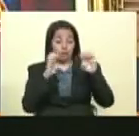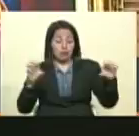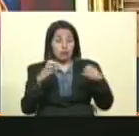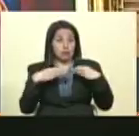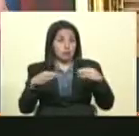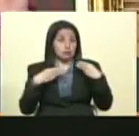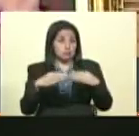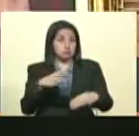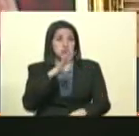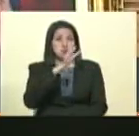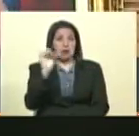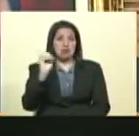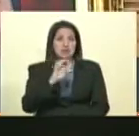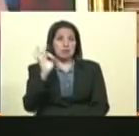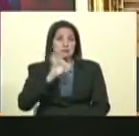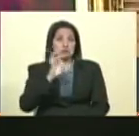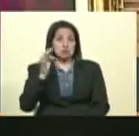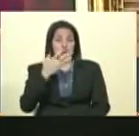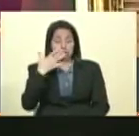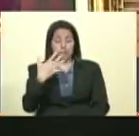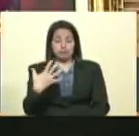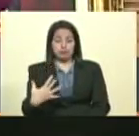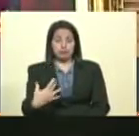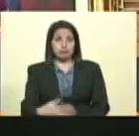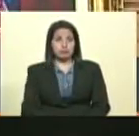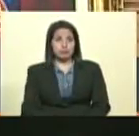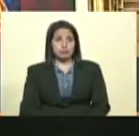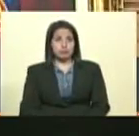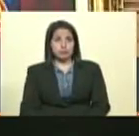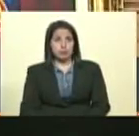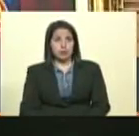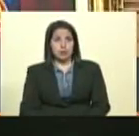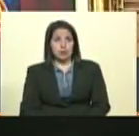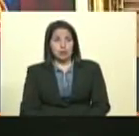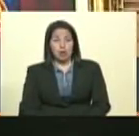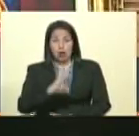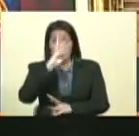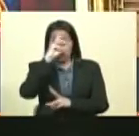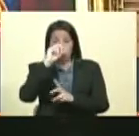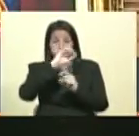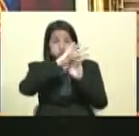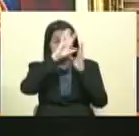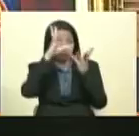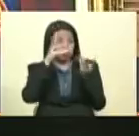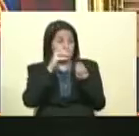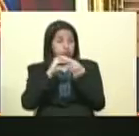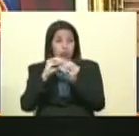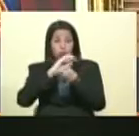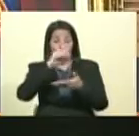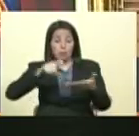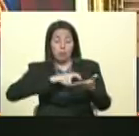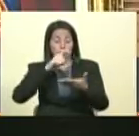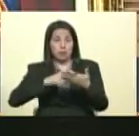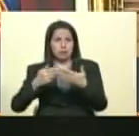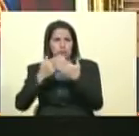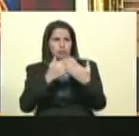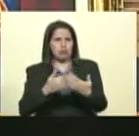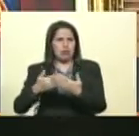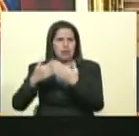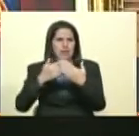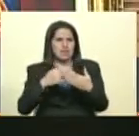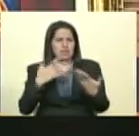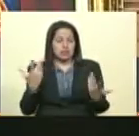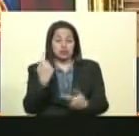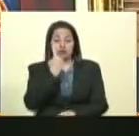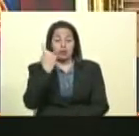era el 40%. Cuando tú agarrabas el número de estudiantes del país, solo el 40% ya quedaba